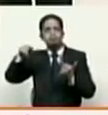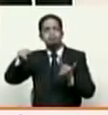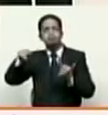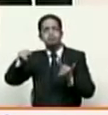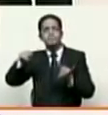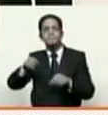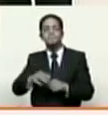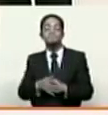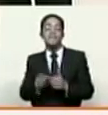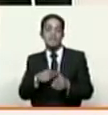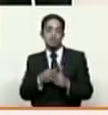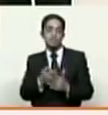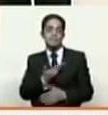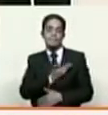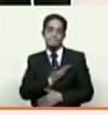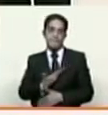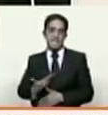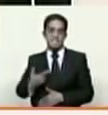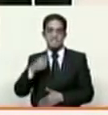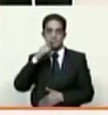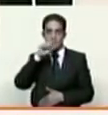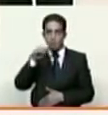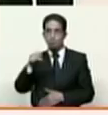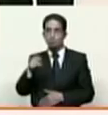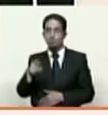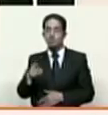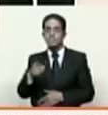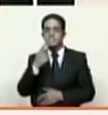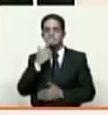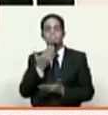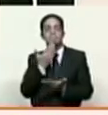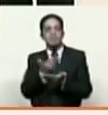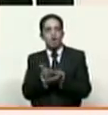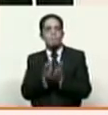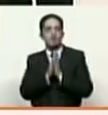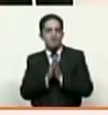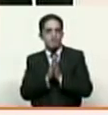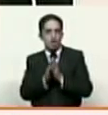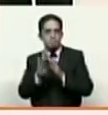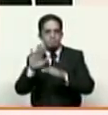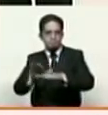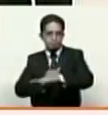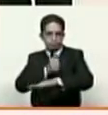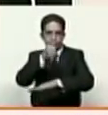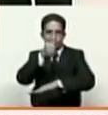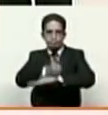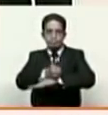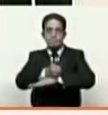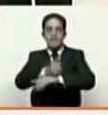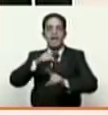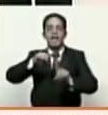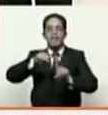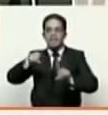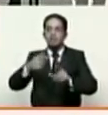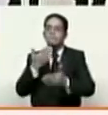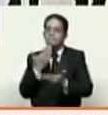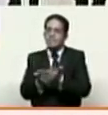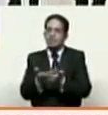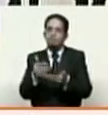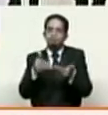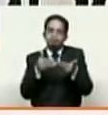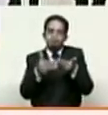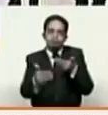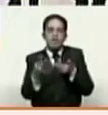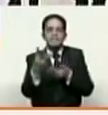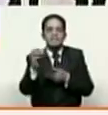del presidente Nicolás Maduro el Estado Mayor Eléctrico, donde se estableció un plan a cumplir a 30 días,